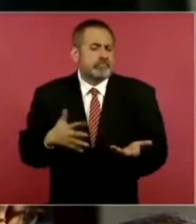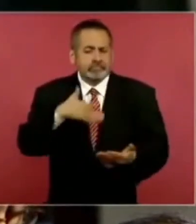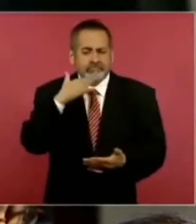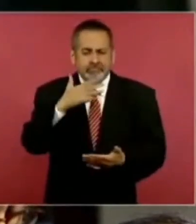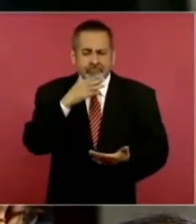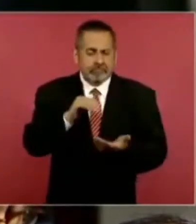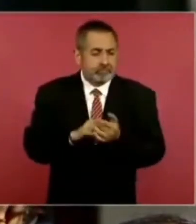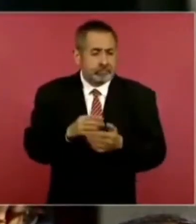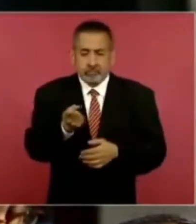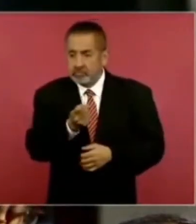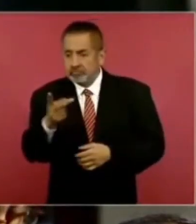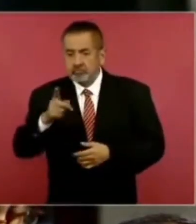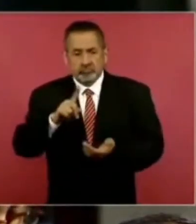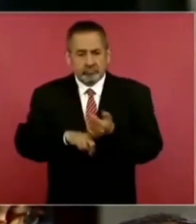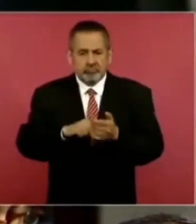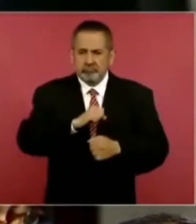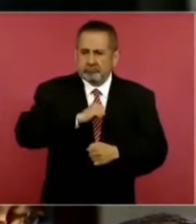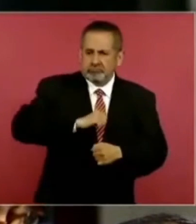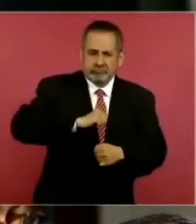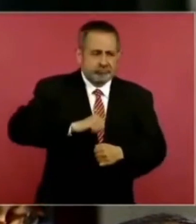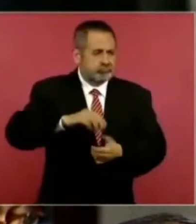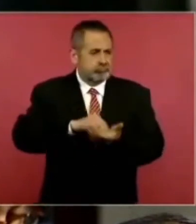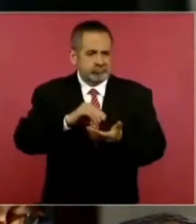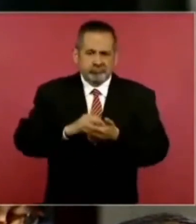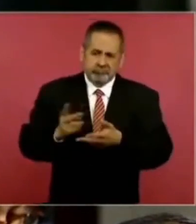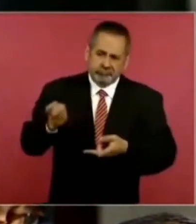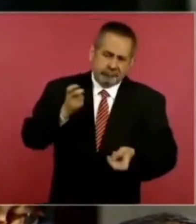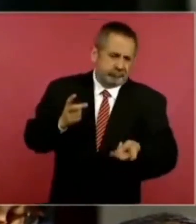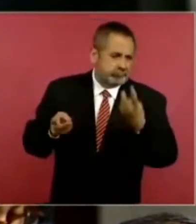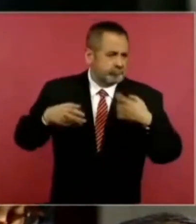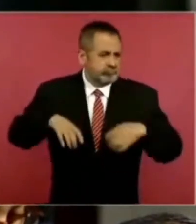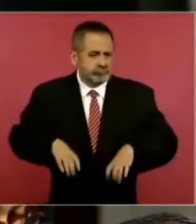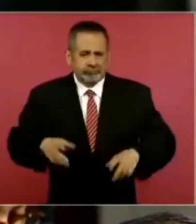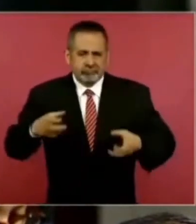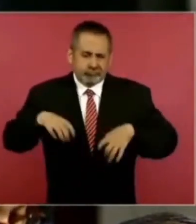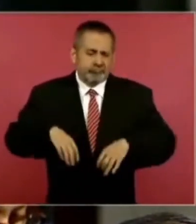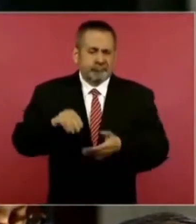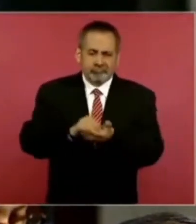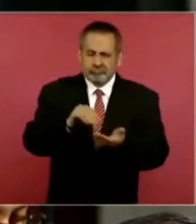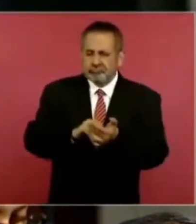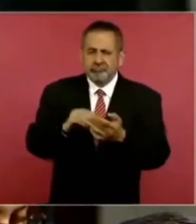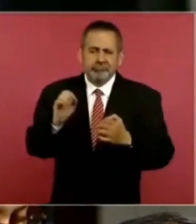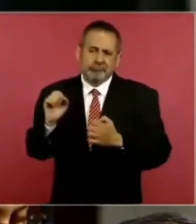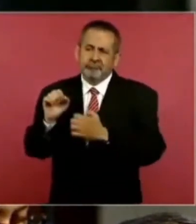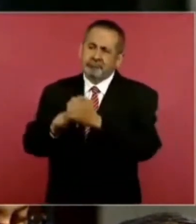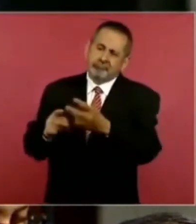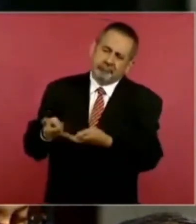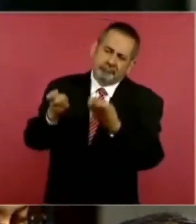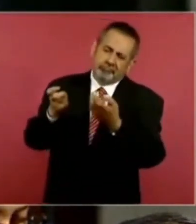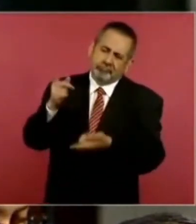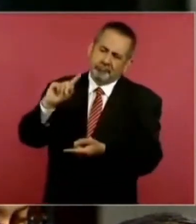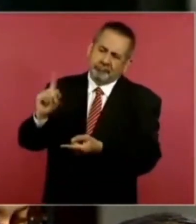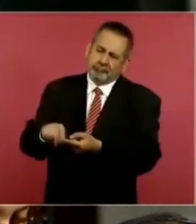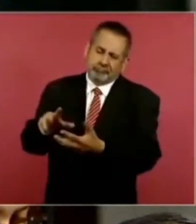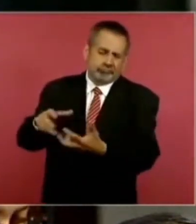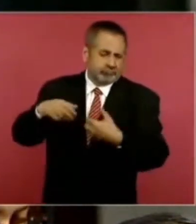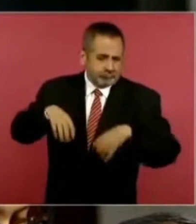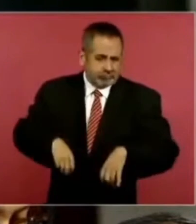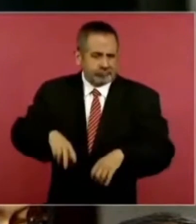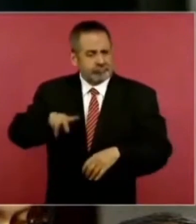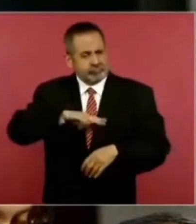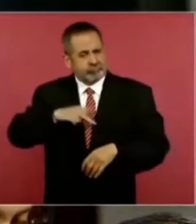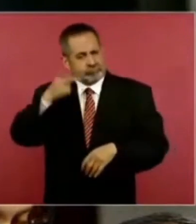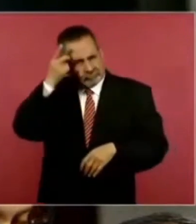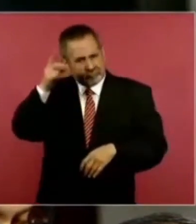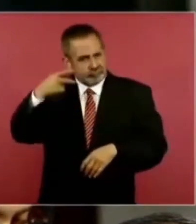se resisten a dejar de robar en el país y, por supuesto, seguir dañando las arcas públicas de nuestra patria